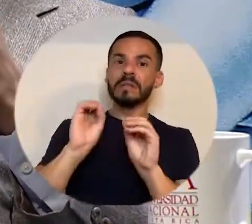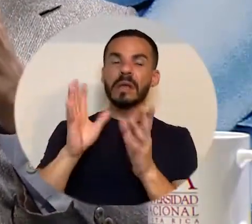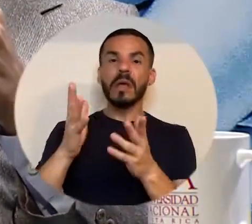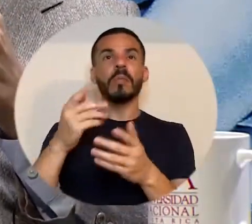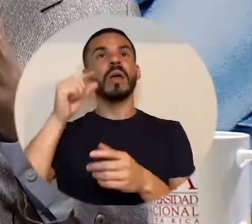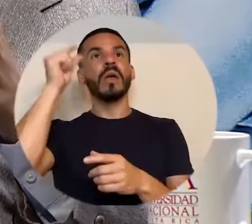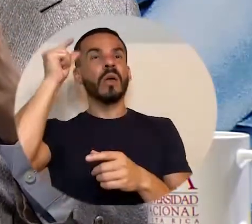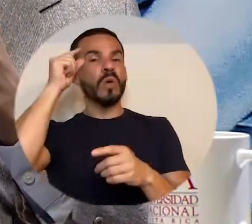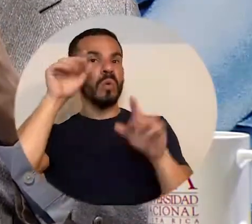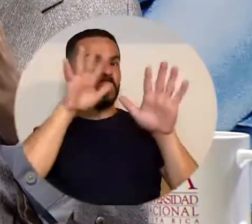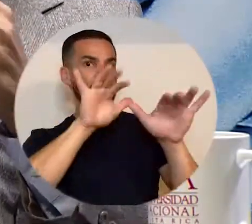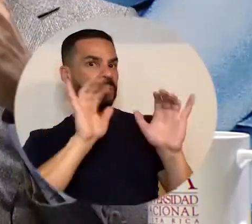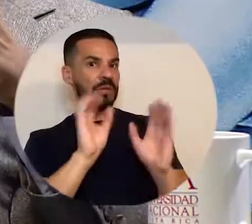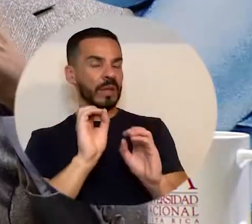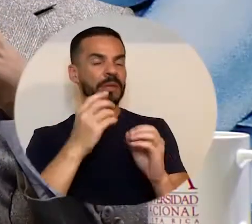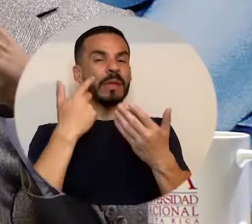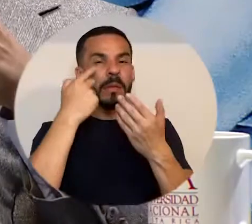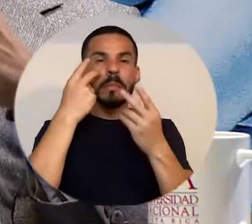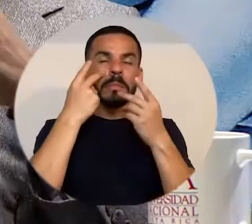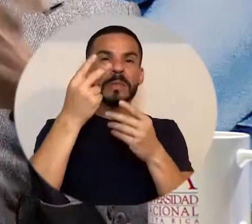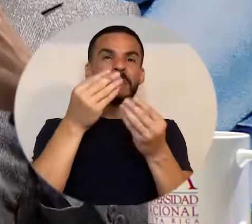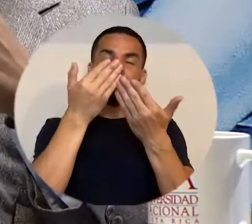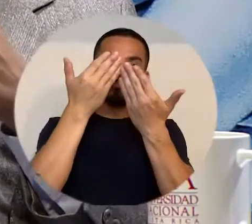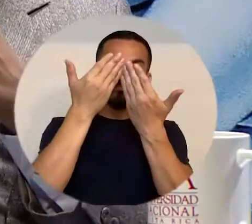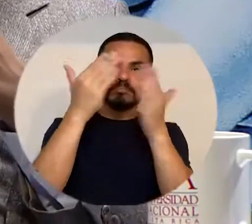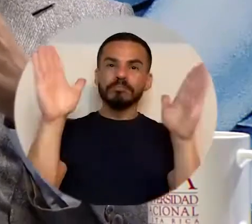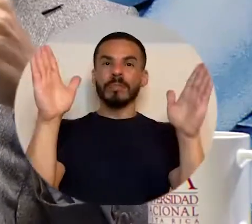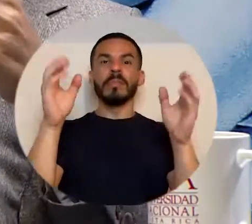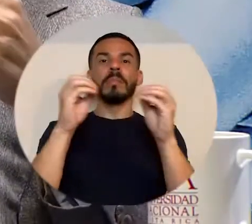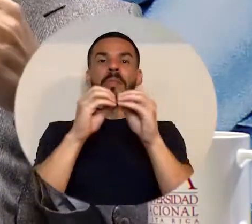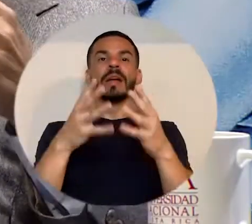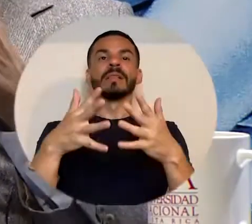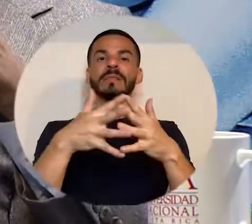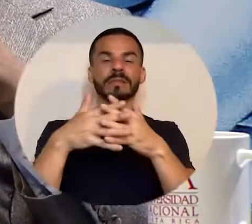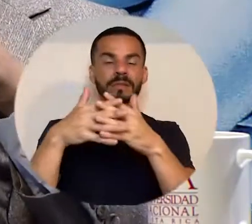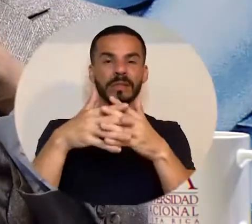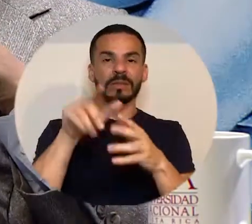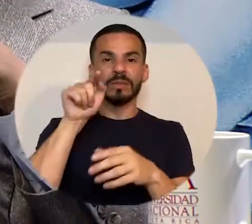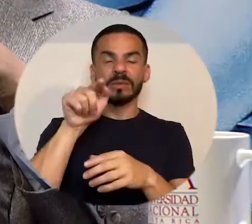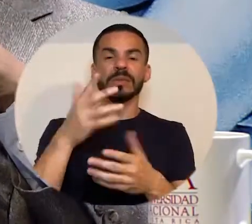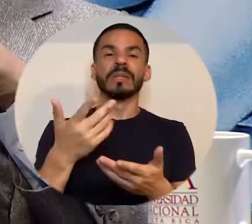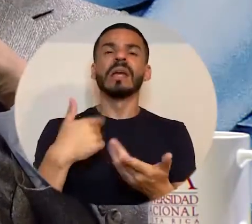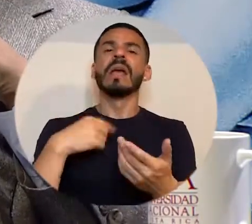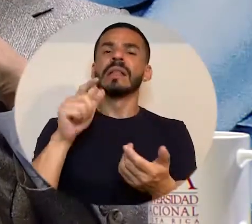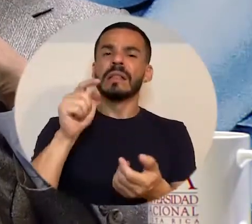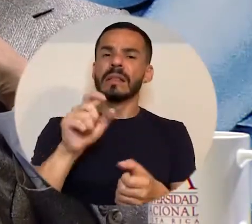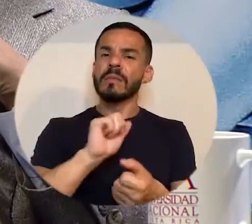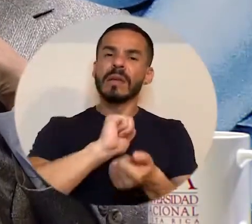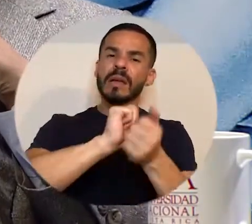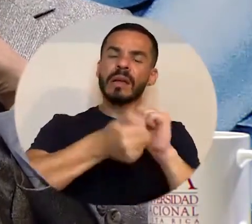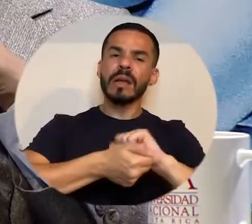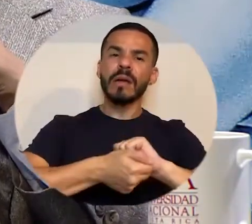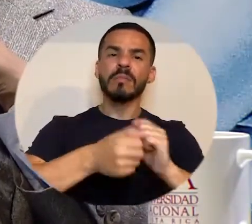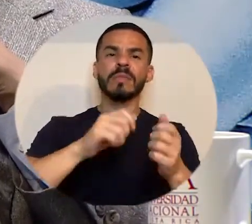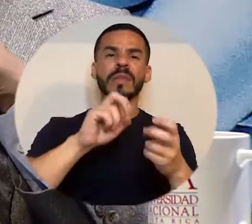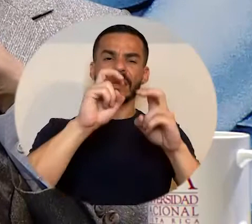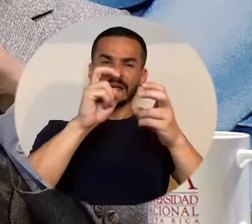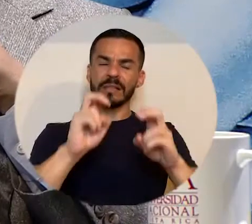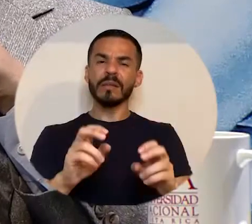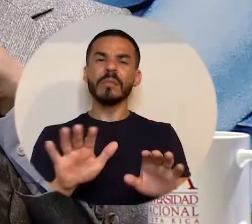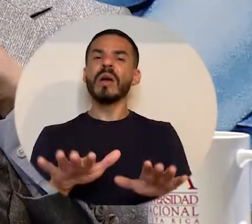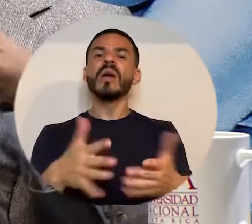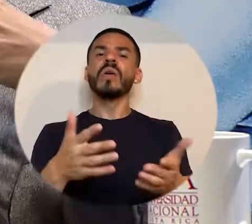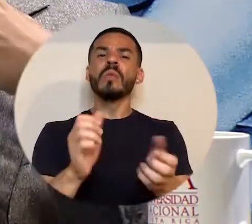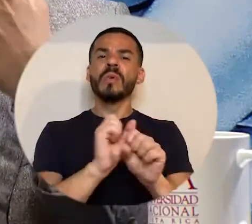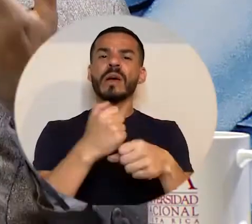presidencia, al gobierno federal, ¿verdad? Hay que tener una visión más amplia de los Estados Unidos y hay que cambiar mucho la